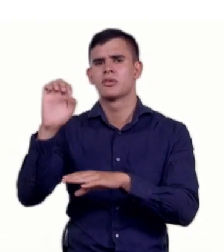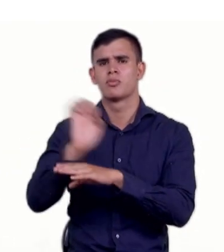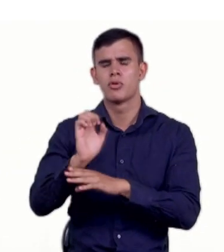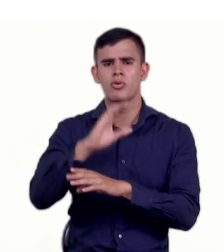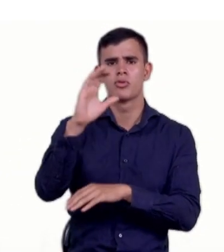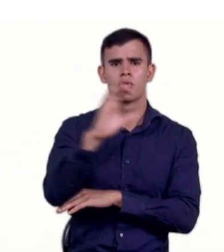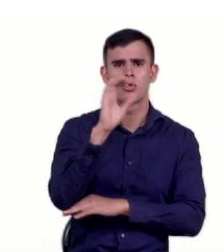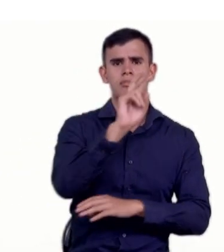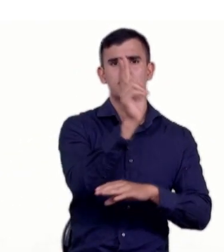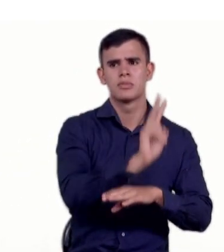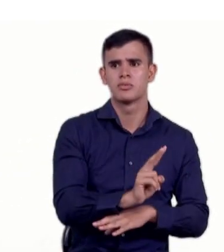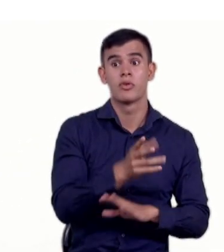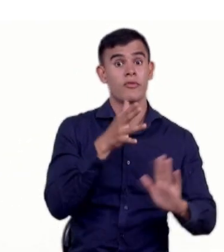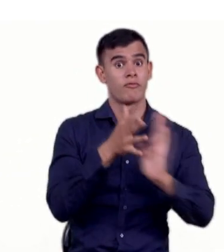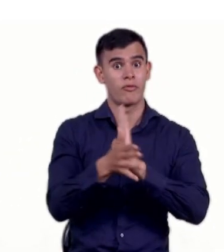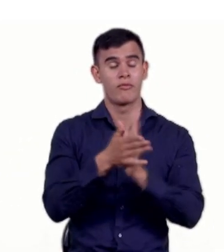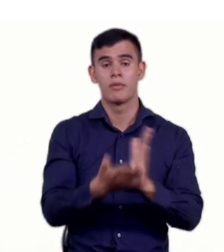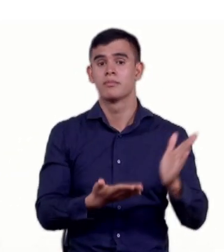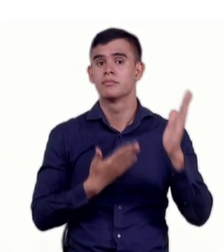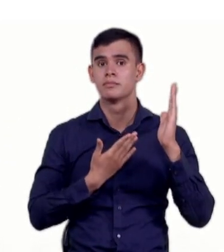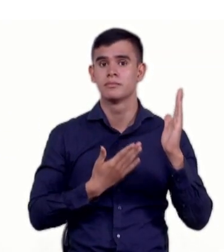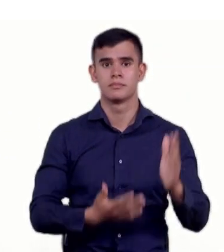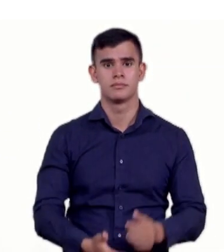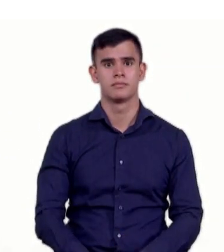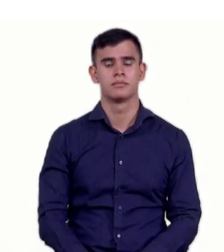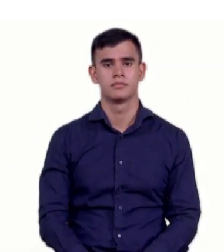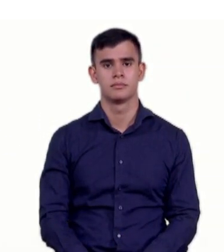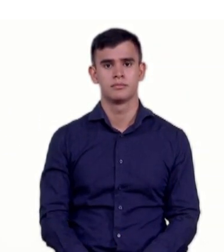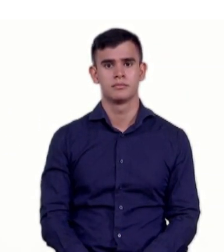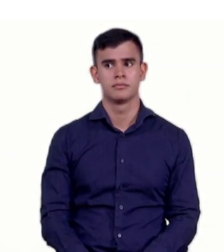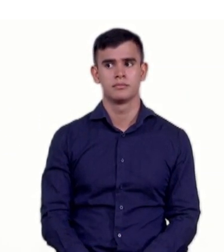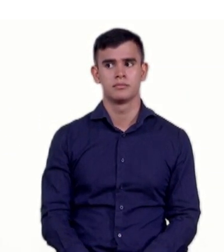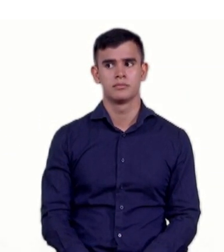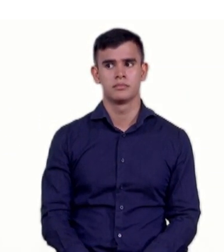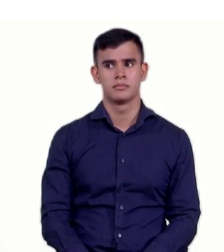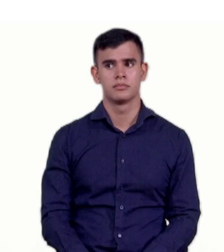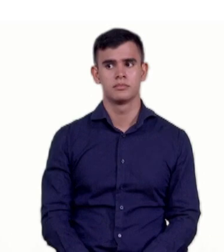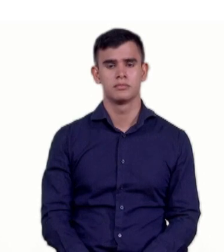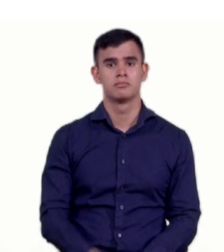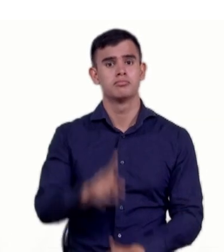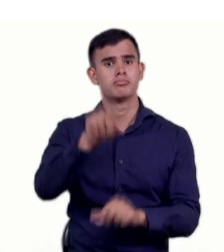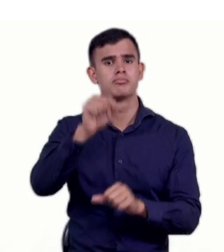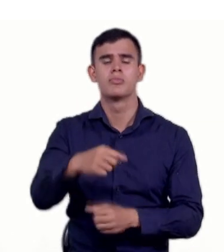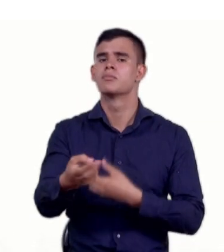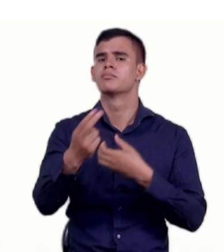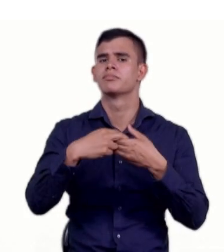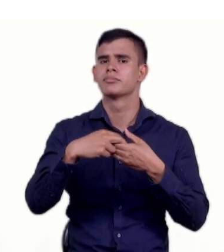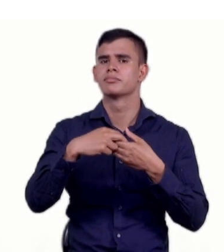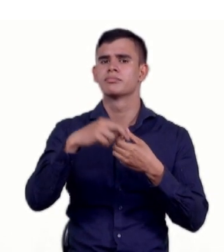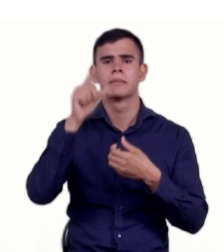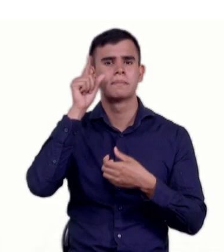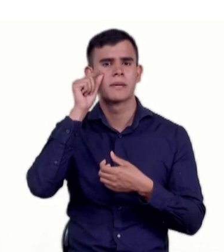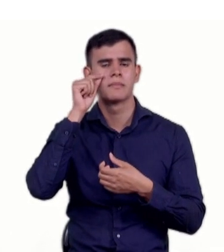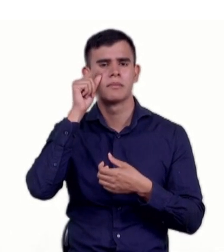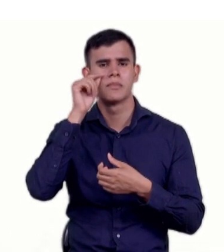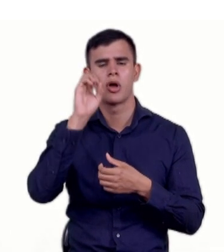Ecuador, Venezuela, España y Colombia. Info 518-3000, extensión 501. Síganos en